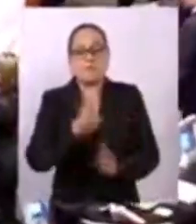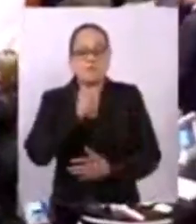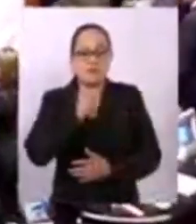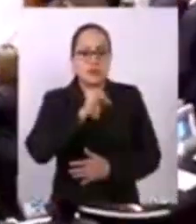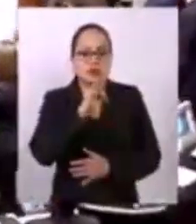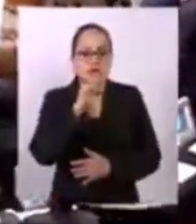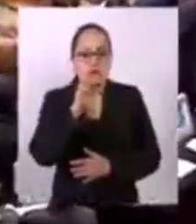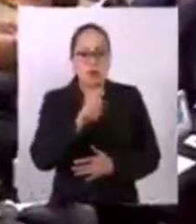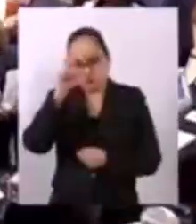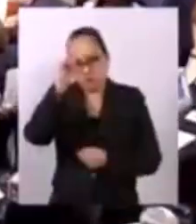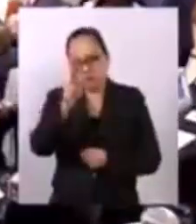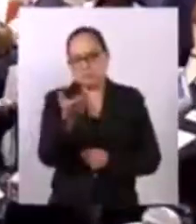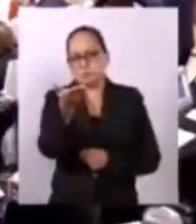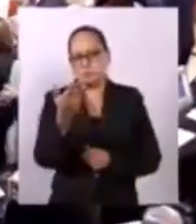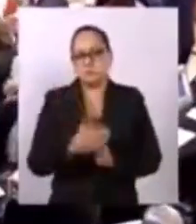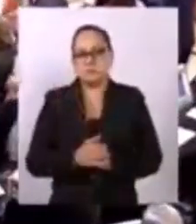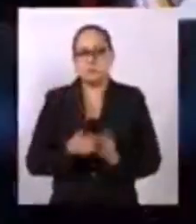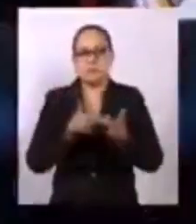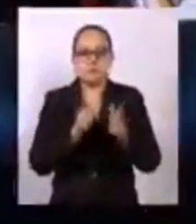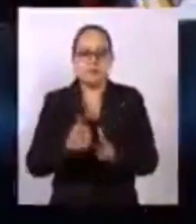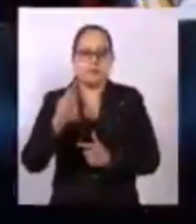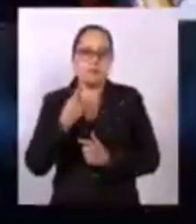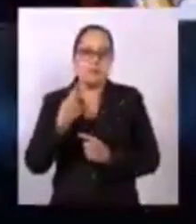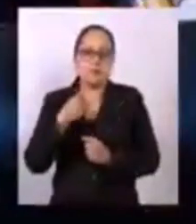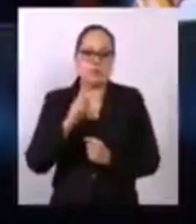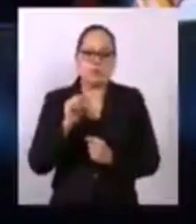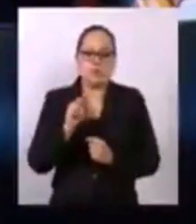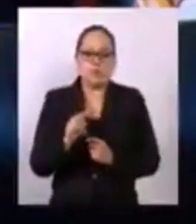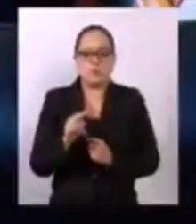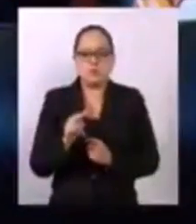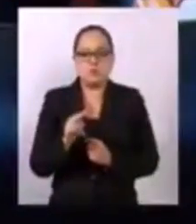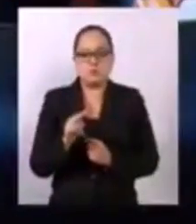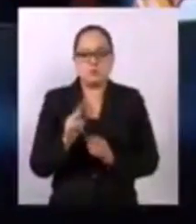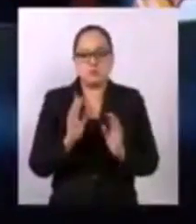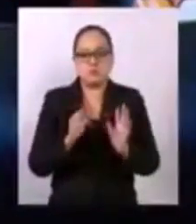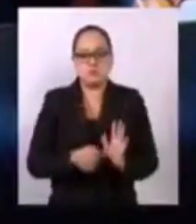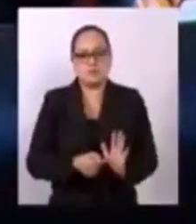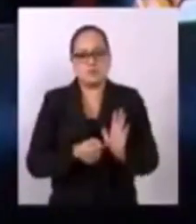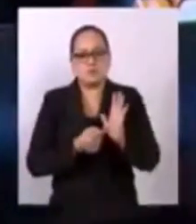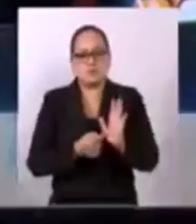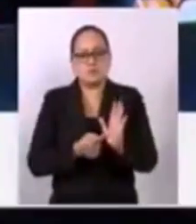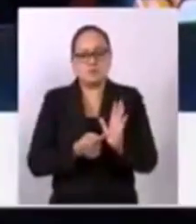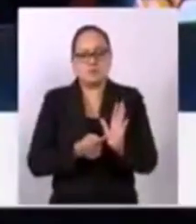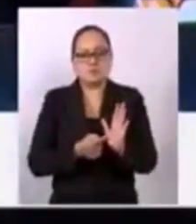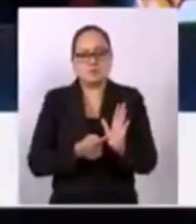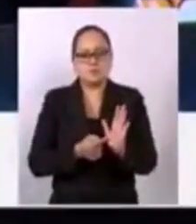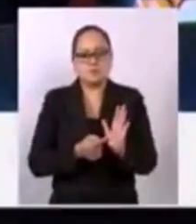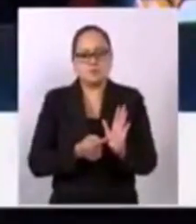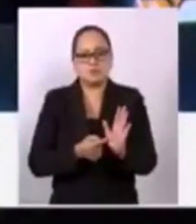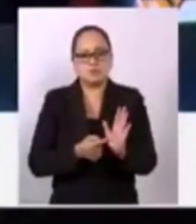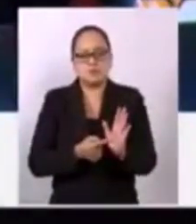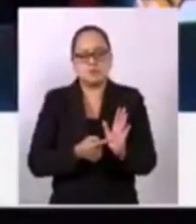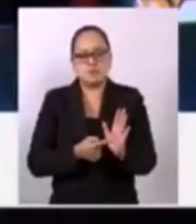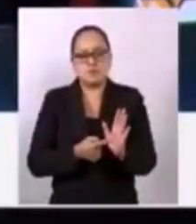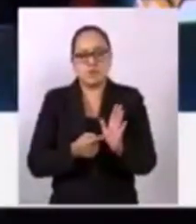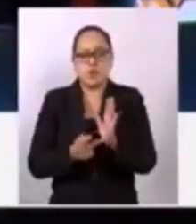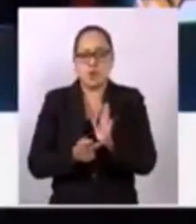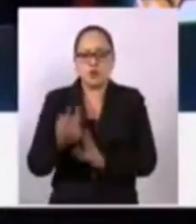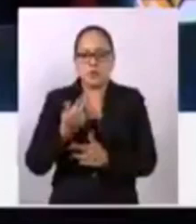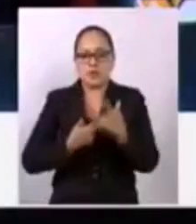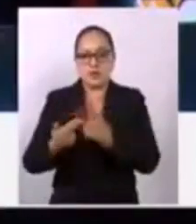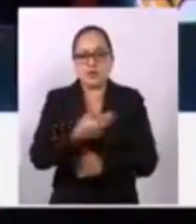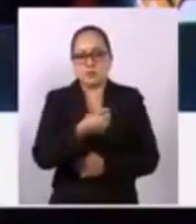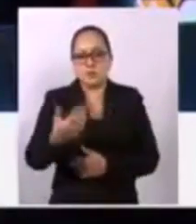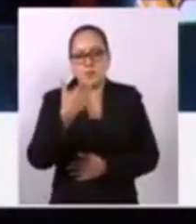Yulén Rementería. El Grupo Parlamentario del Partido Acción Nacional ha presentado una acción con el objeto de reponer el